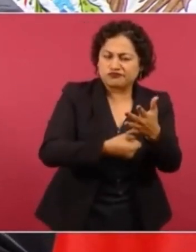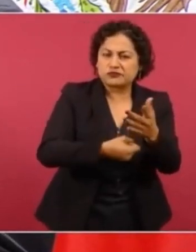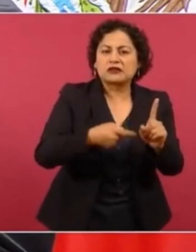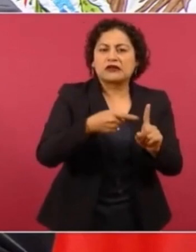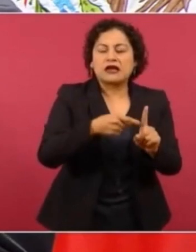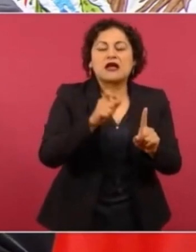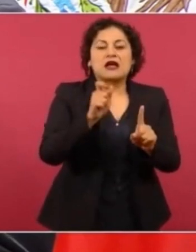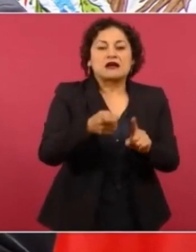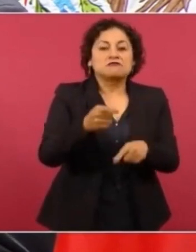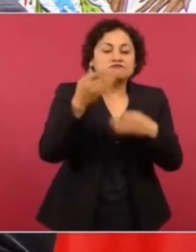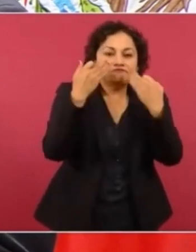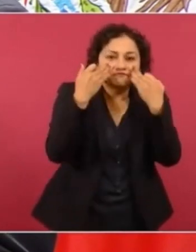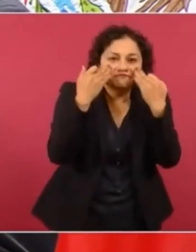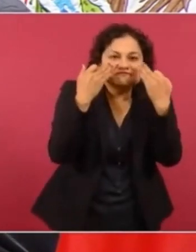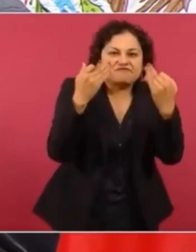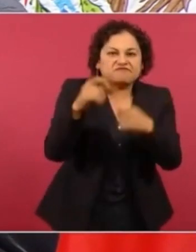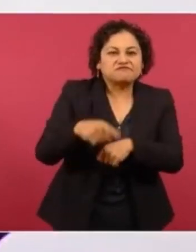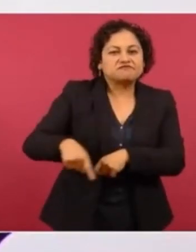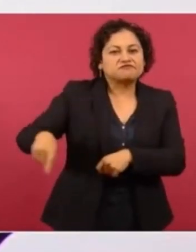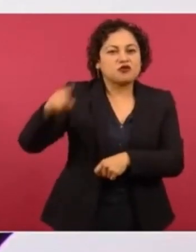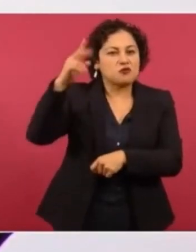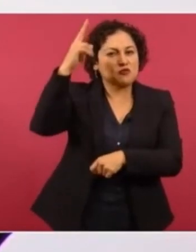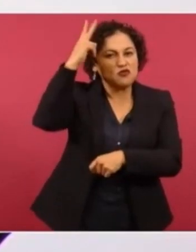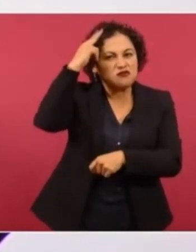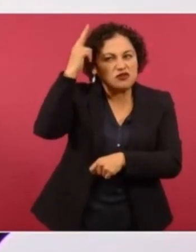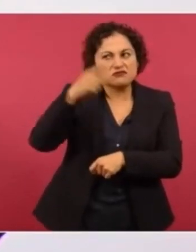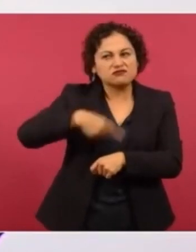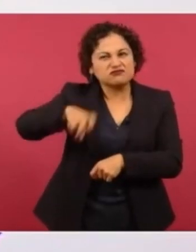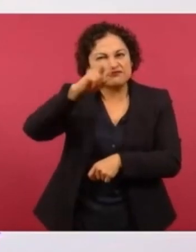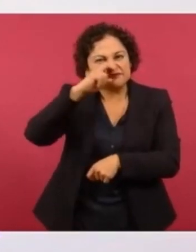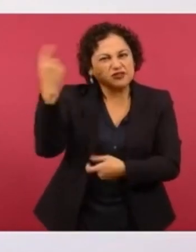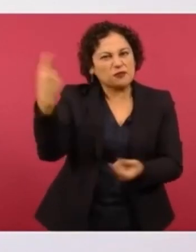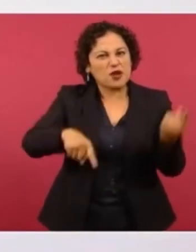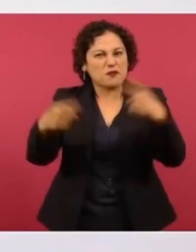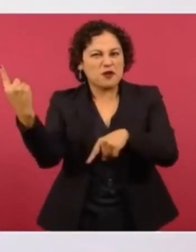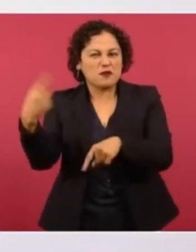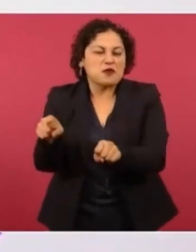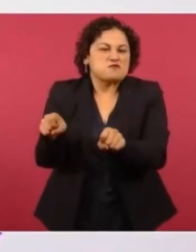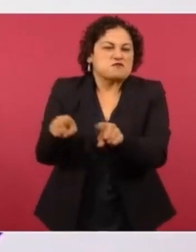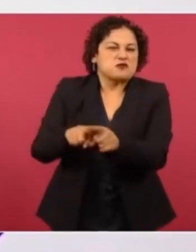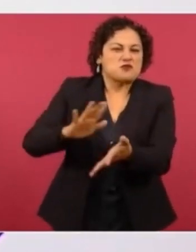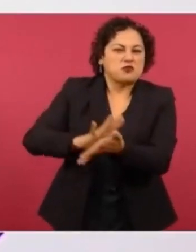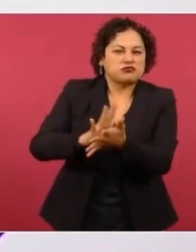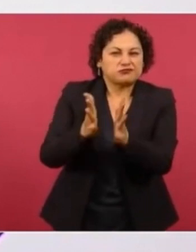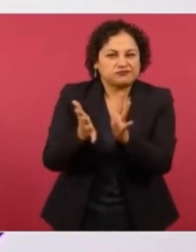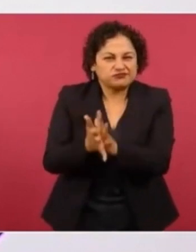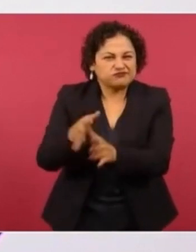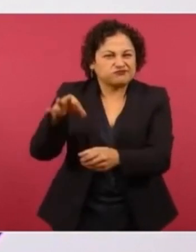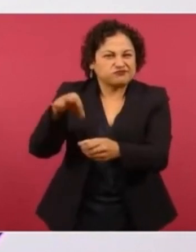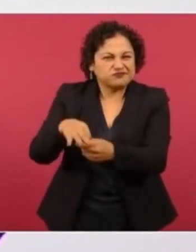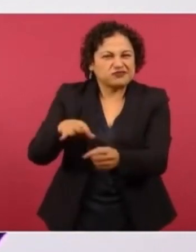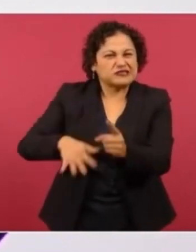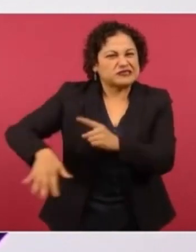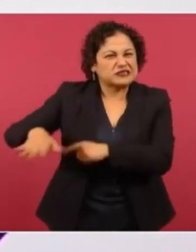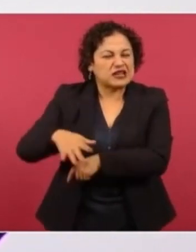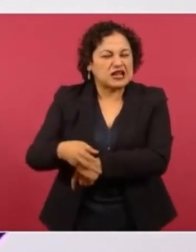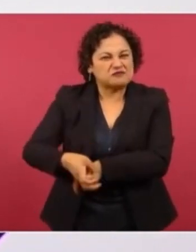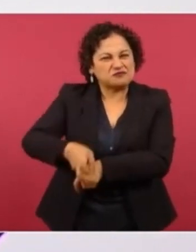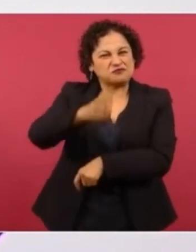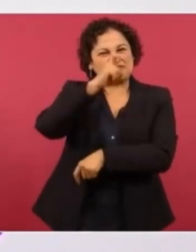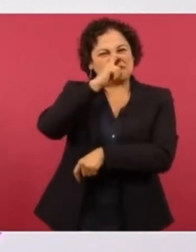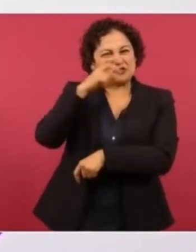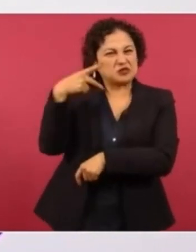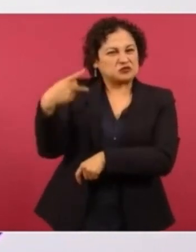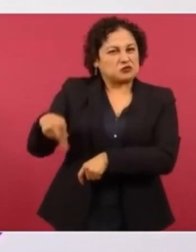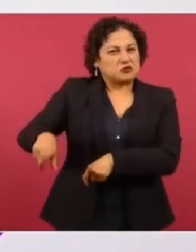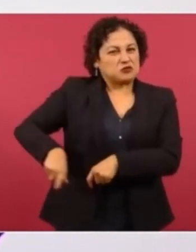los excesos autoritarios del General Porfirio Díaz los fraudes electorales y los atropellos de la dictadura en todos los órdenes de